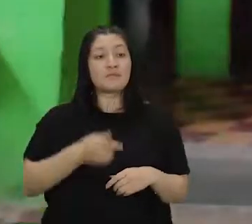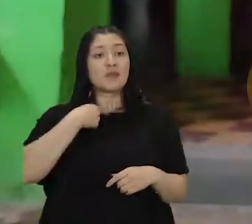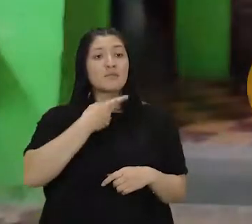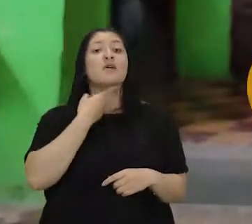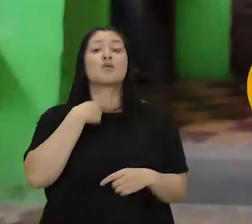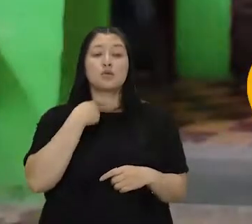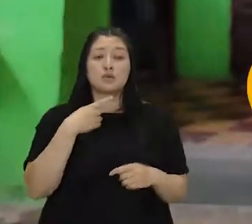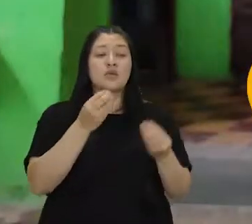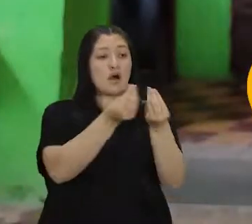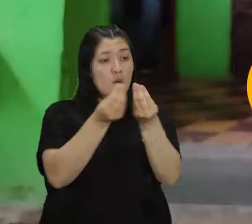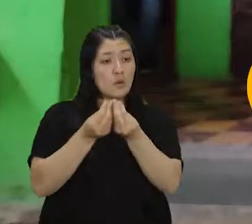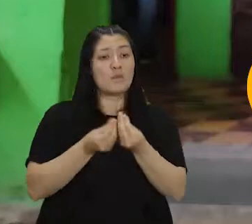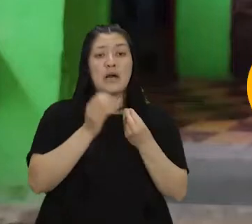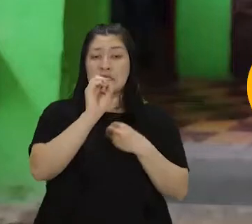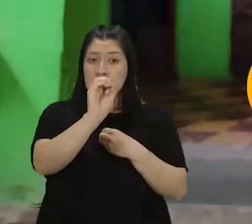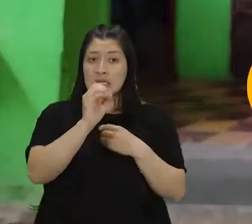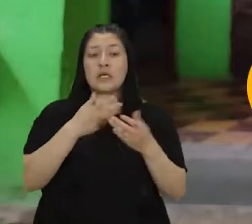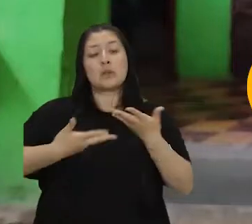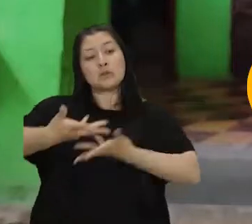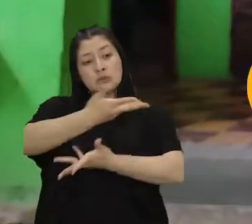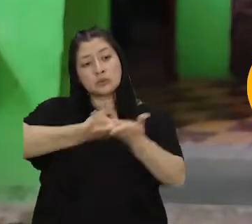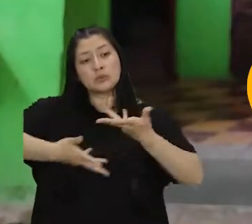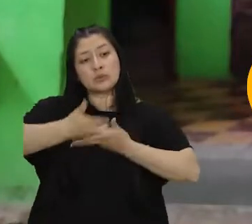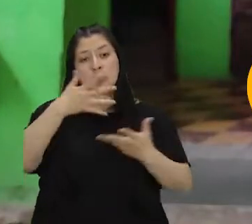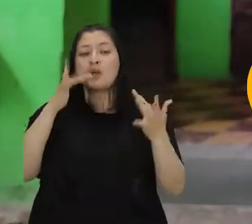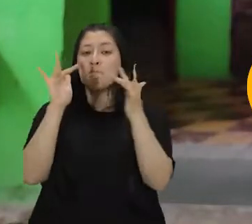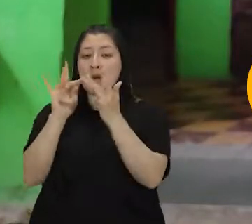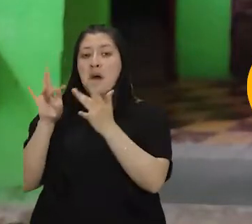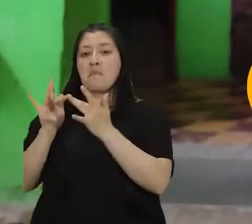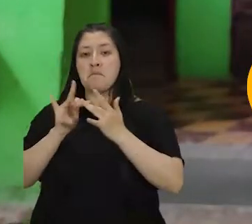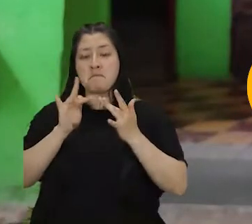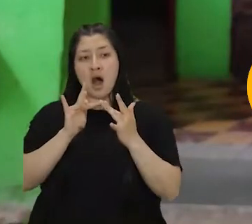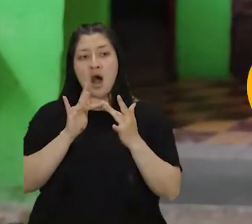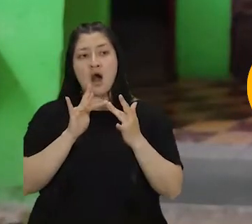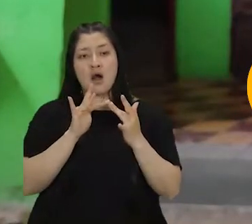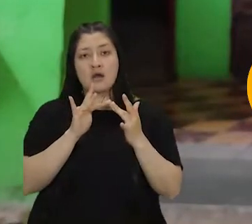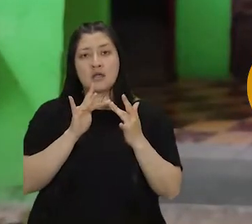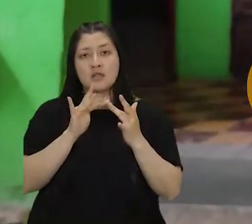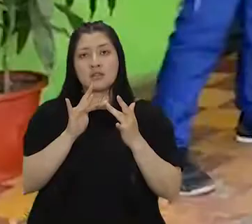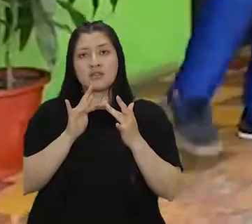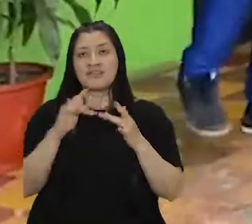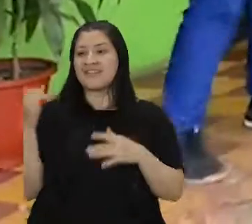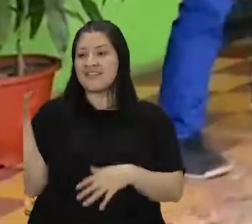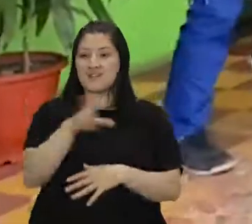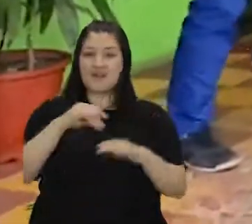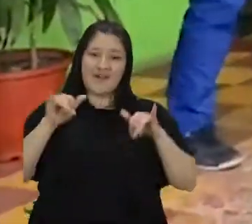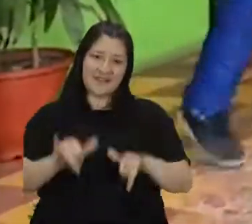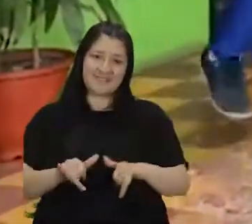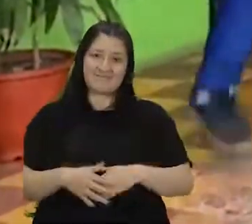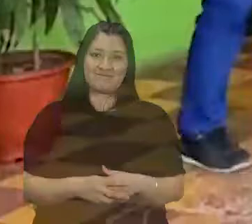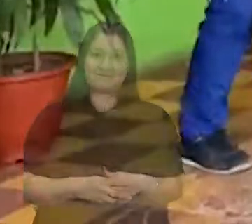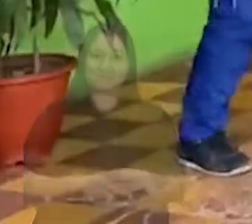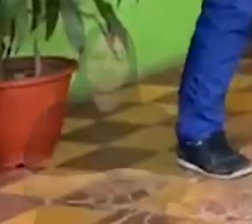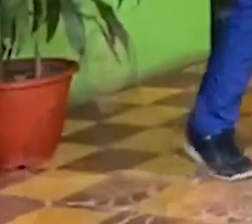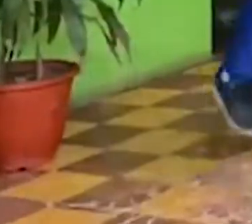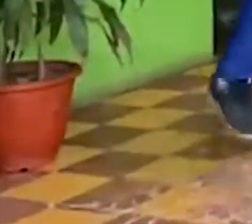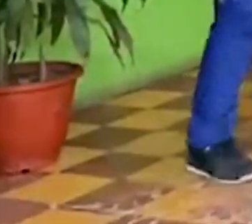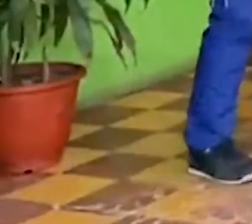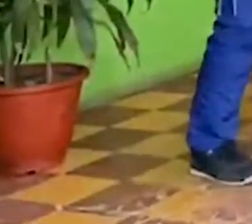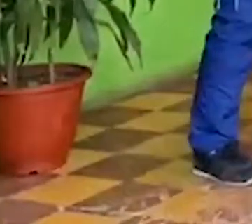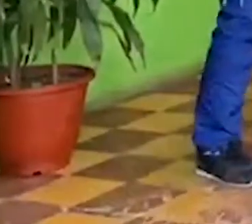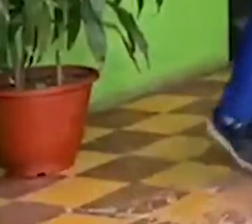Me gusta estar con mis compañeros, compartir mucho lo que hacemos y todo lo que hacemos aquí.